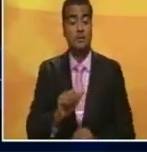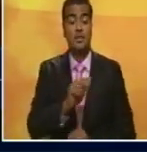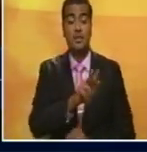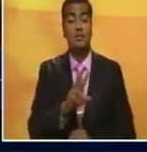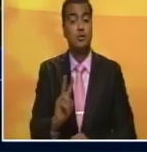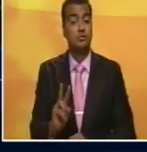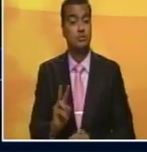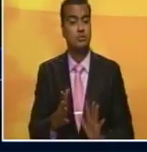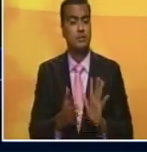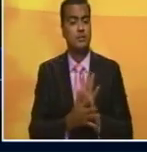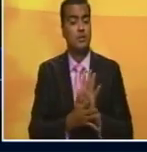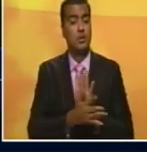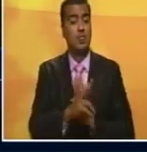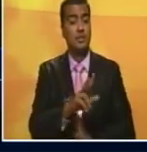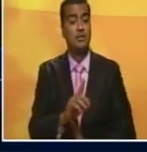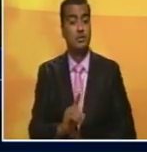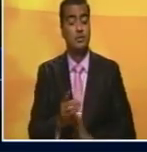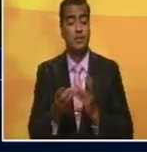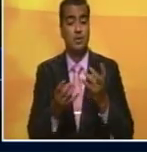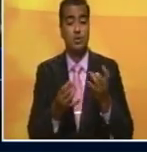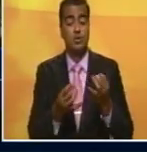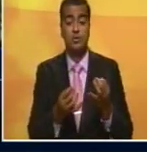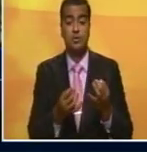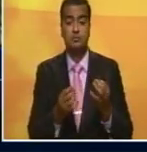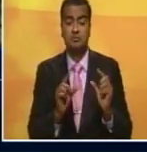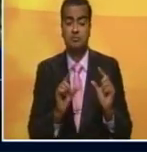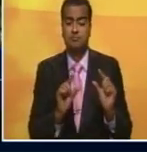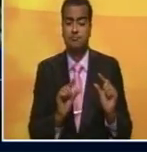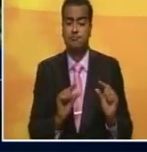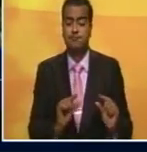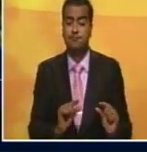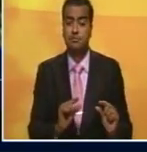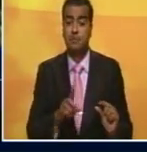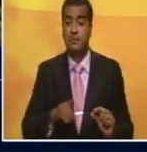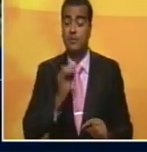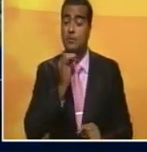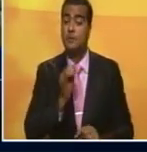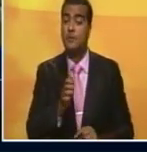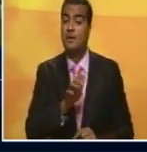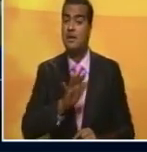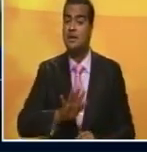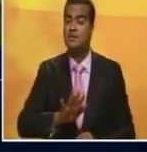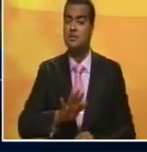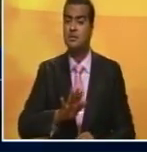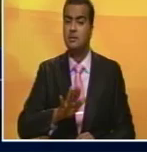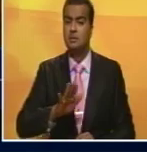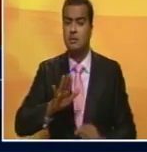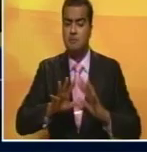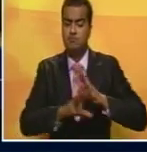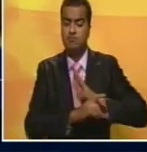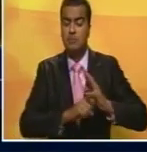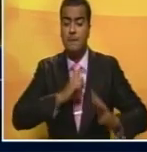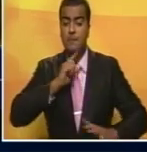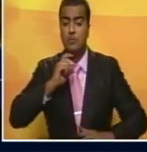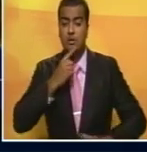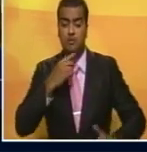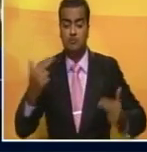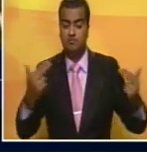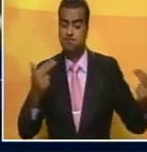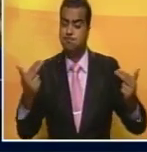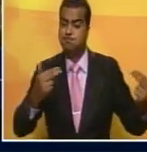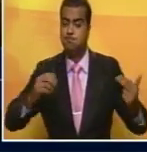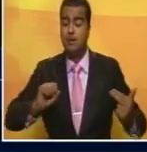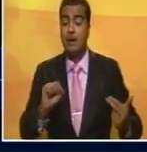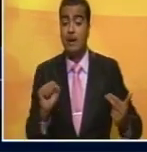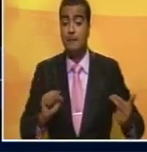32, con respecto a la 31, el número de delitos disminuyera. Informó que 15 antisociales perdieron la vida al enfrentarse a comisiones